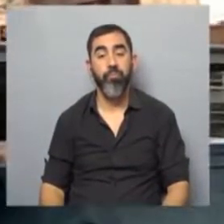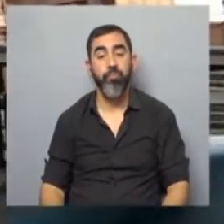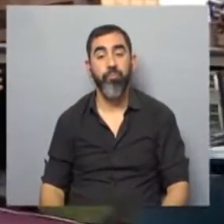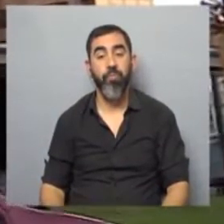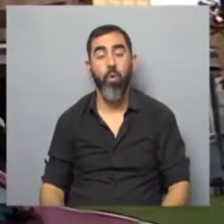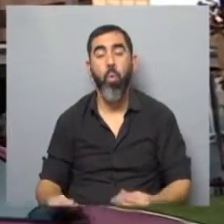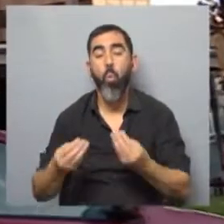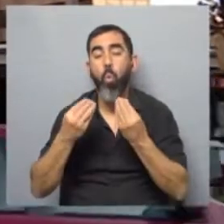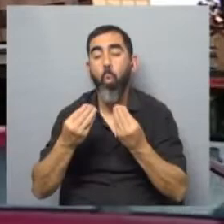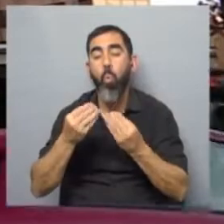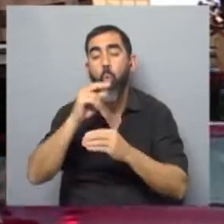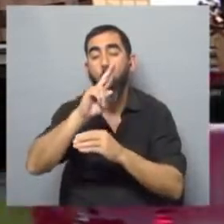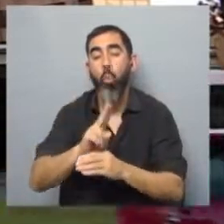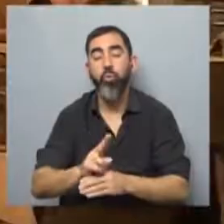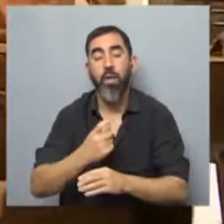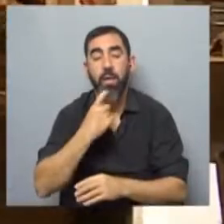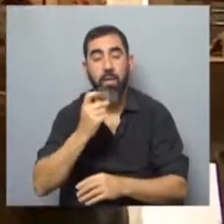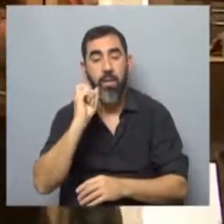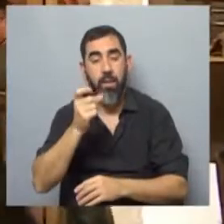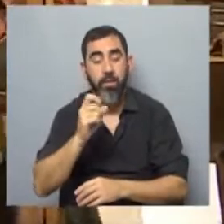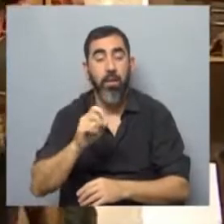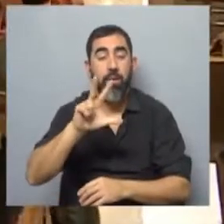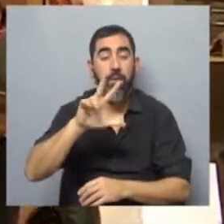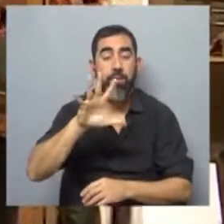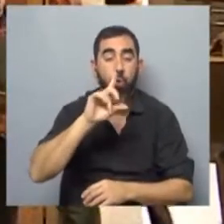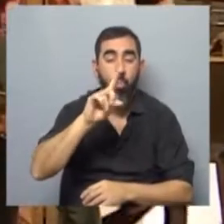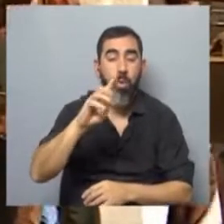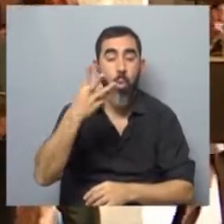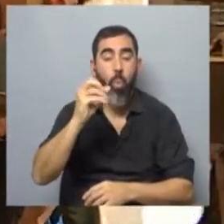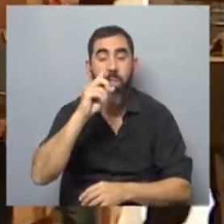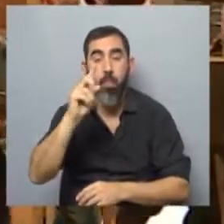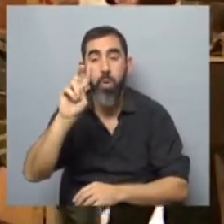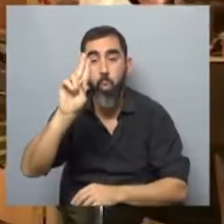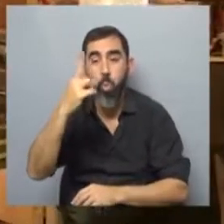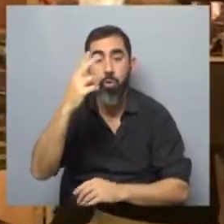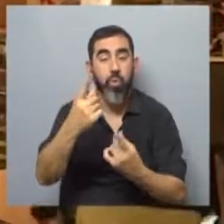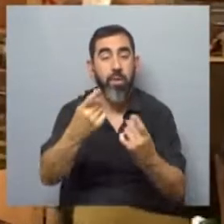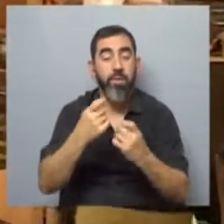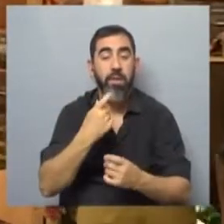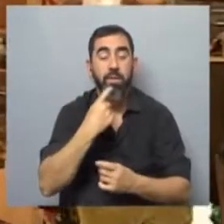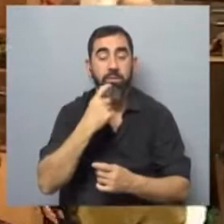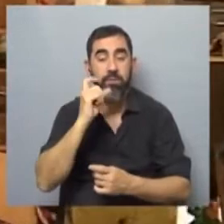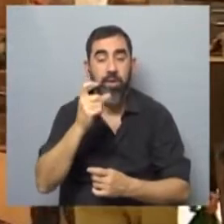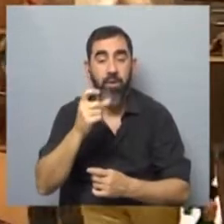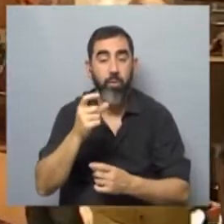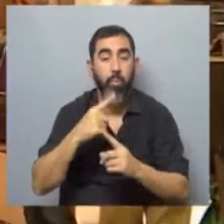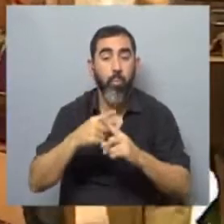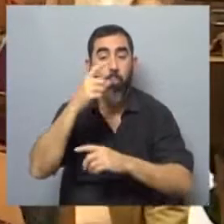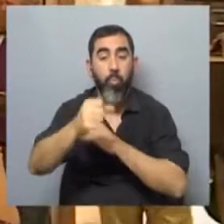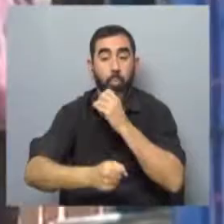¿Cómo utilizamos nosotros la sangre? Entre 35.000 y 40.000 uruguayos requieren sangre todos los